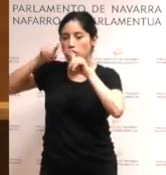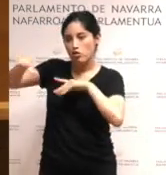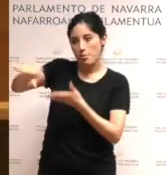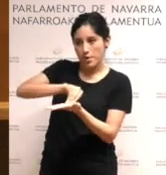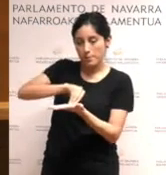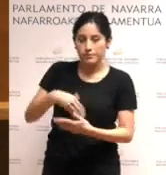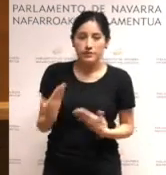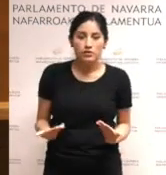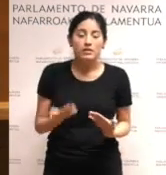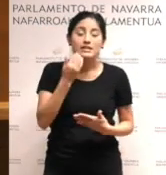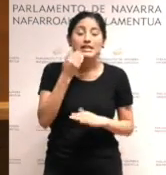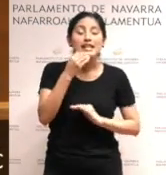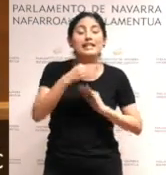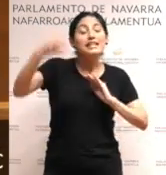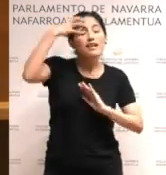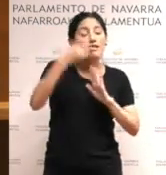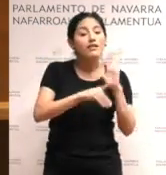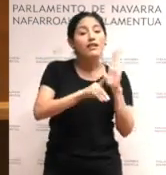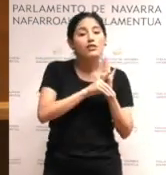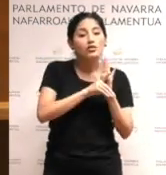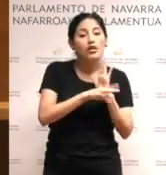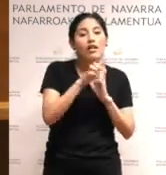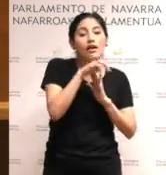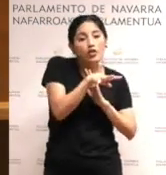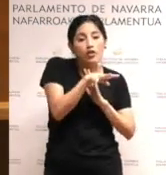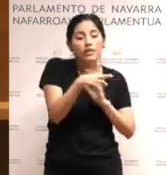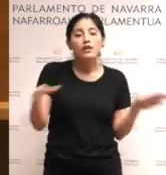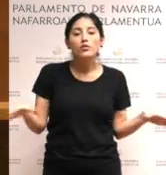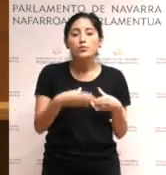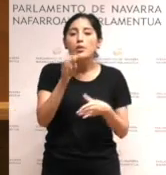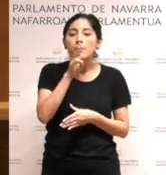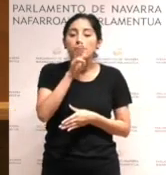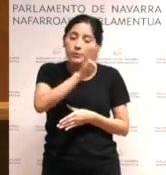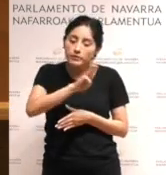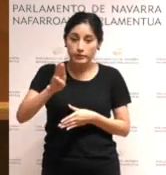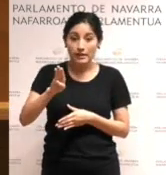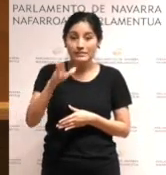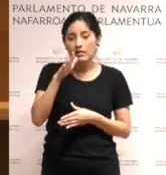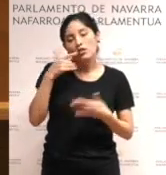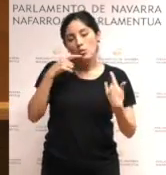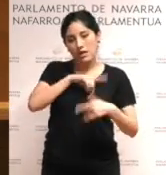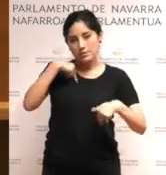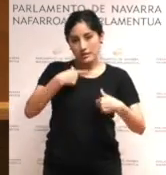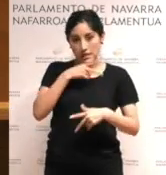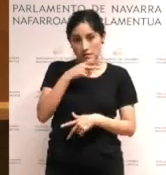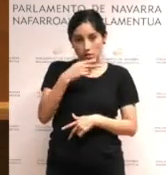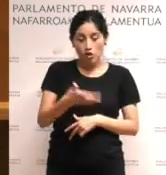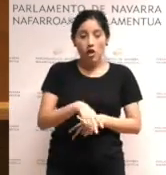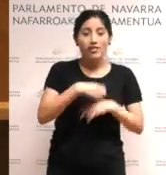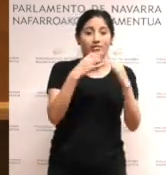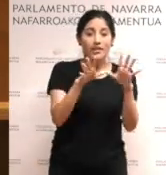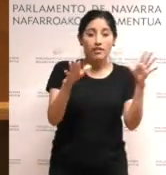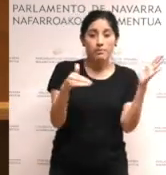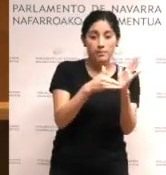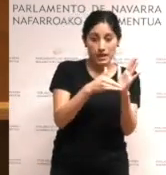previo al famoso Real Decreto 14-2012 del Partido Popular, el de las camisetas verdes. El sistema tenía 10.065